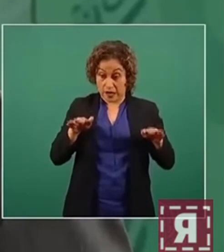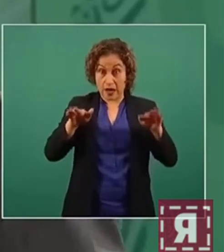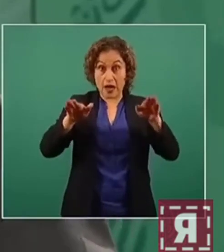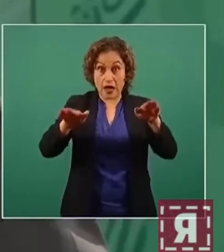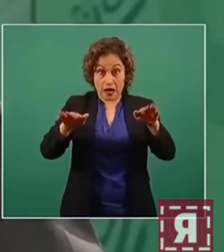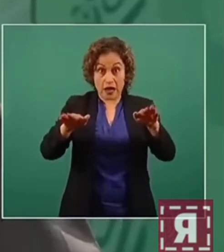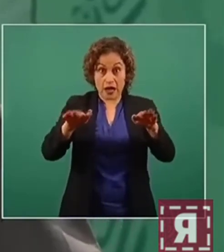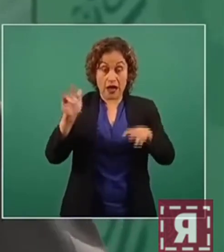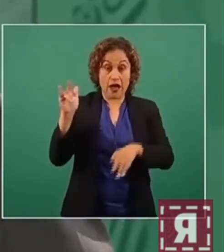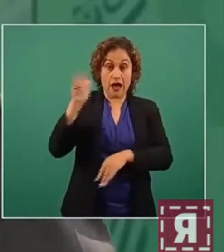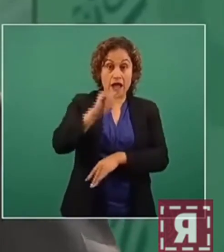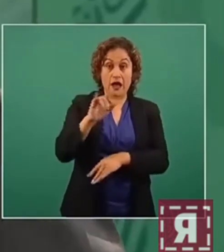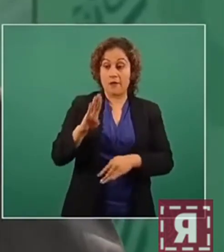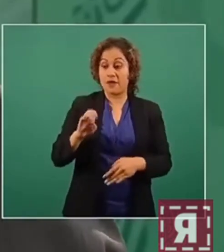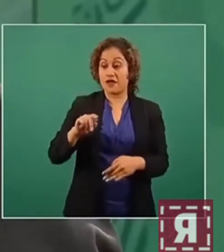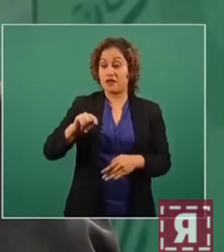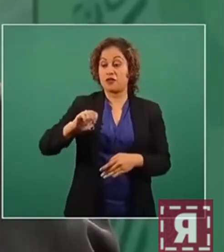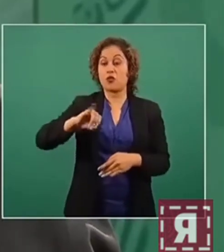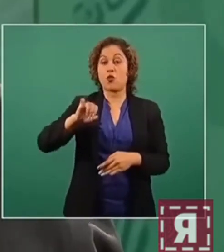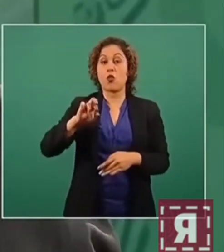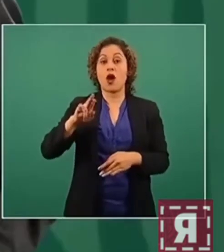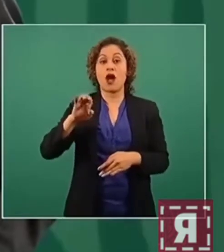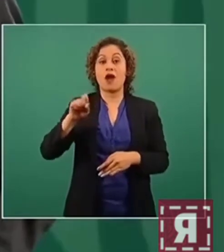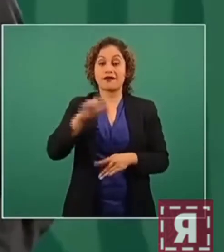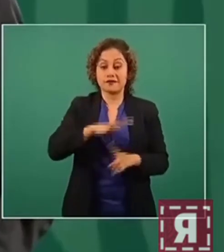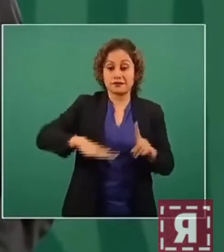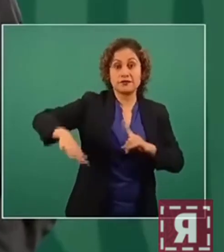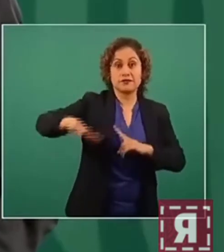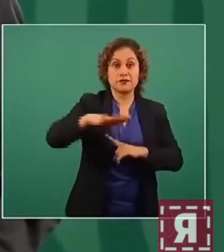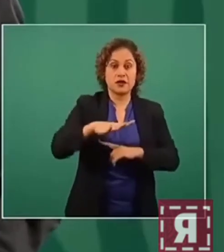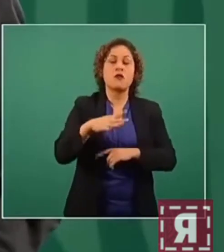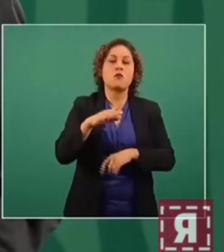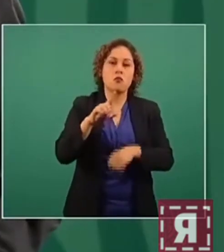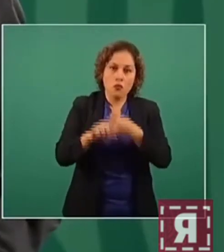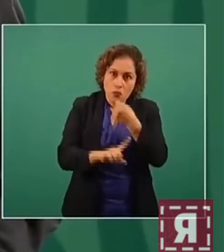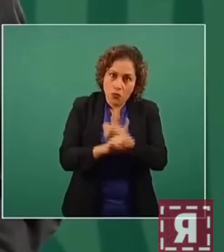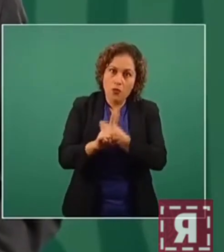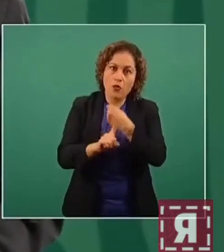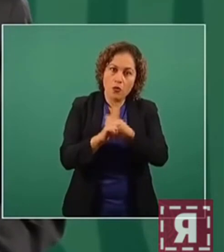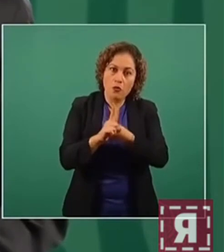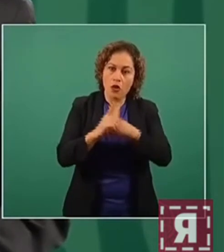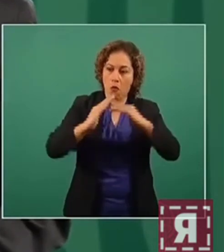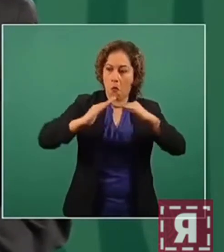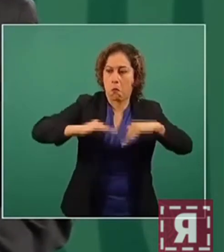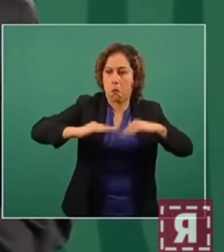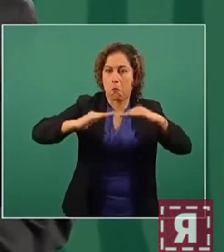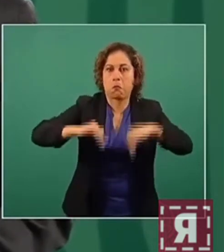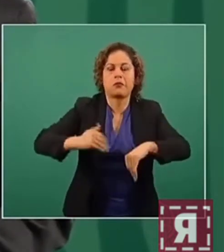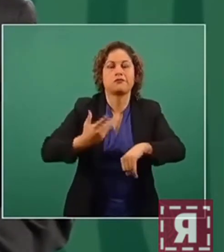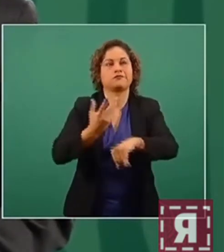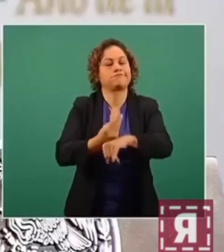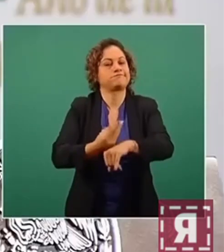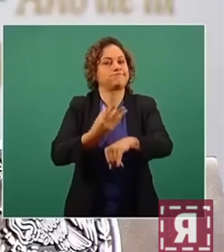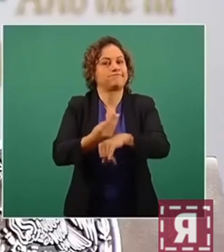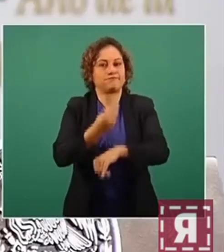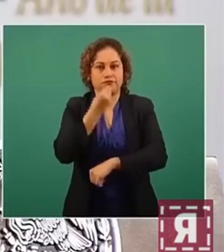México en general, esa zona se hunde más todavía. Si ustedes van a